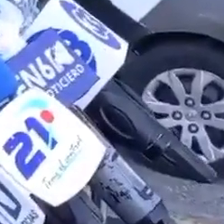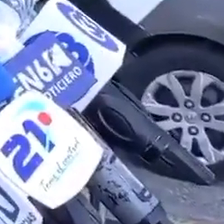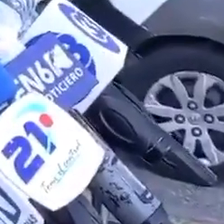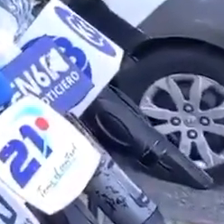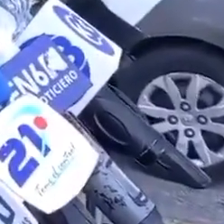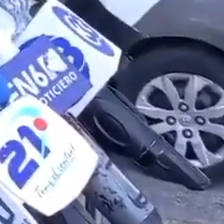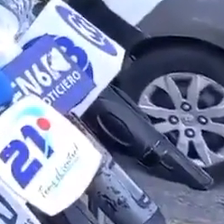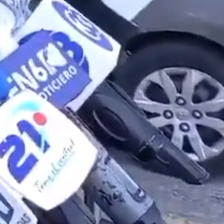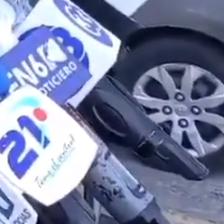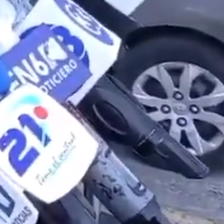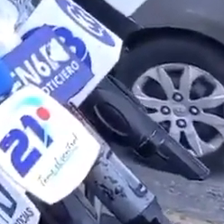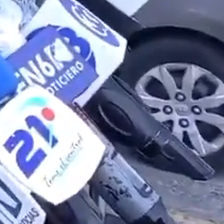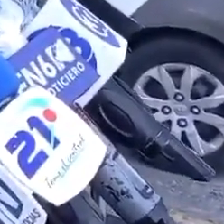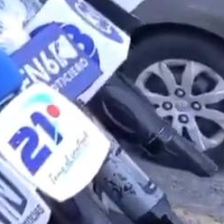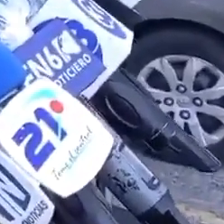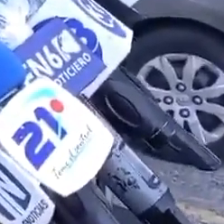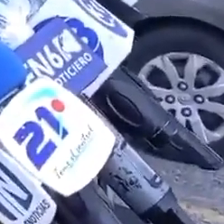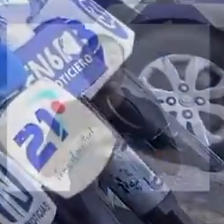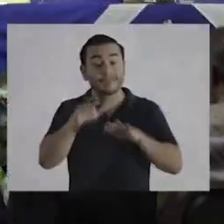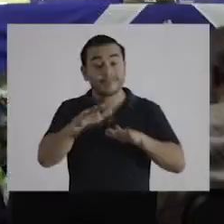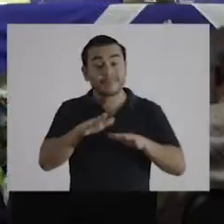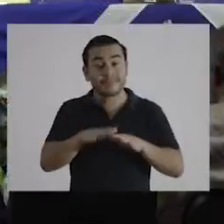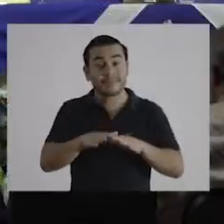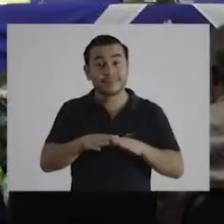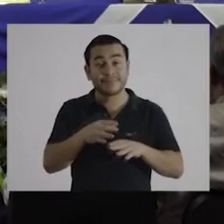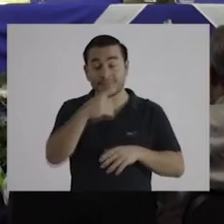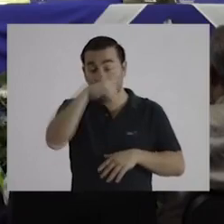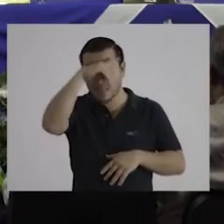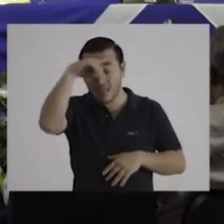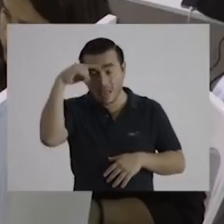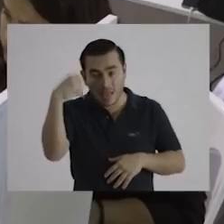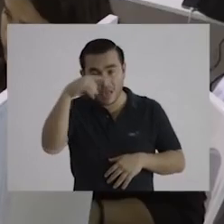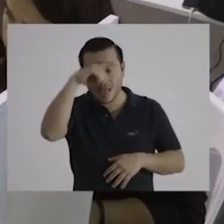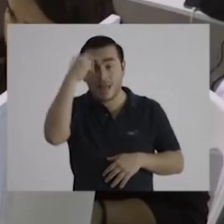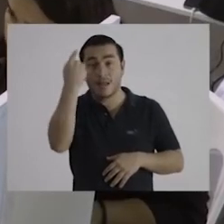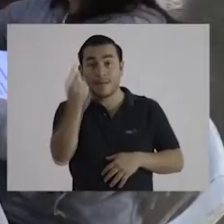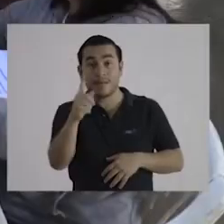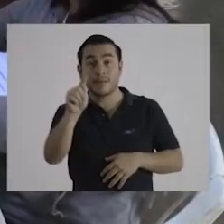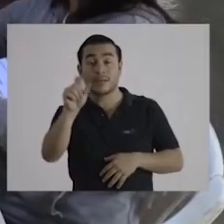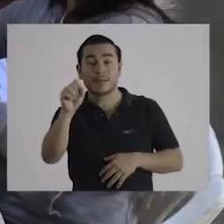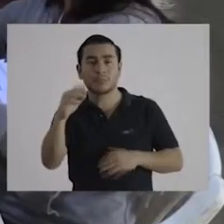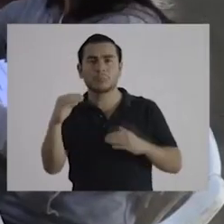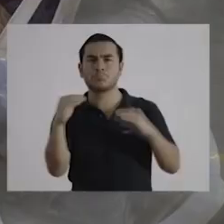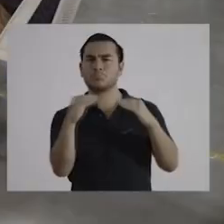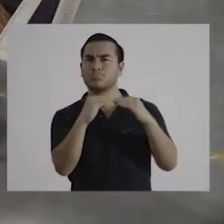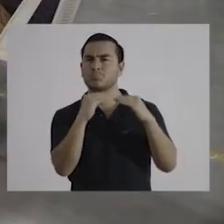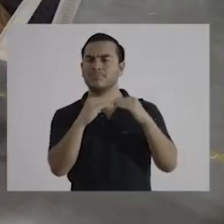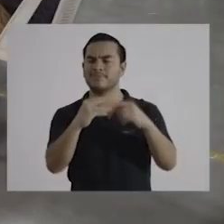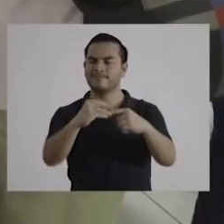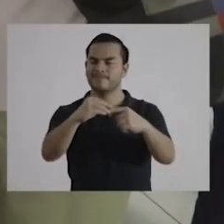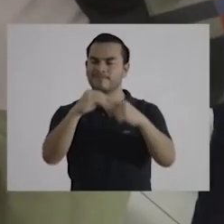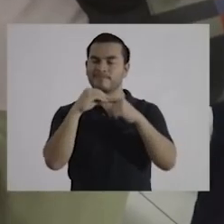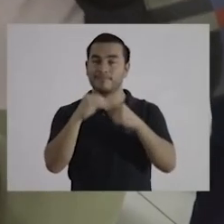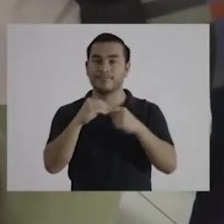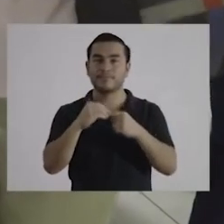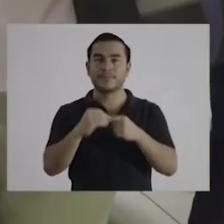educación, seguridad, etc. El Tribunal Supremo Electoral anunció ayer que llevará a cabo este martes